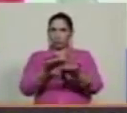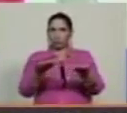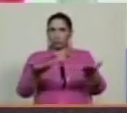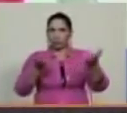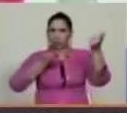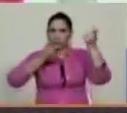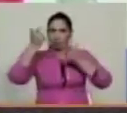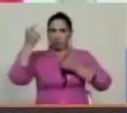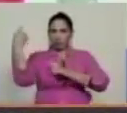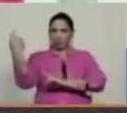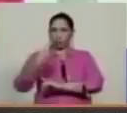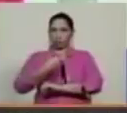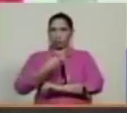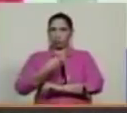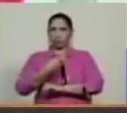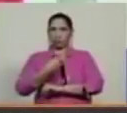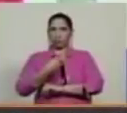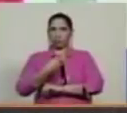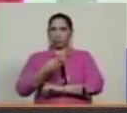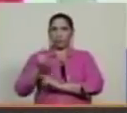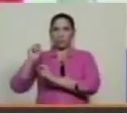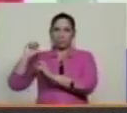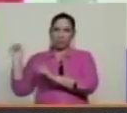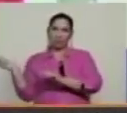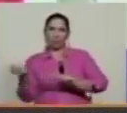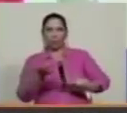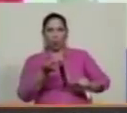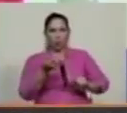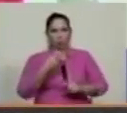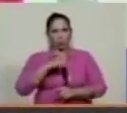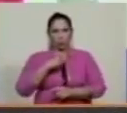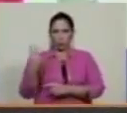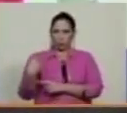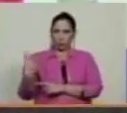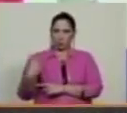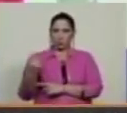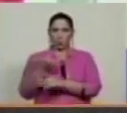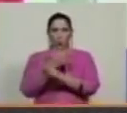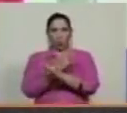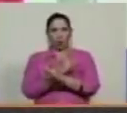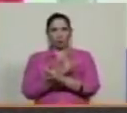una vez en el campo de béisbol de la calle militar en el año